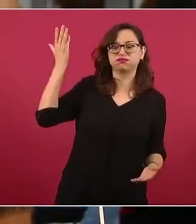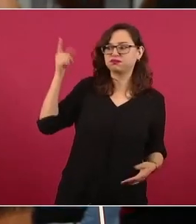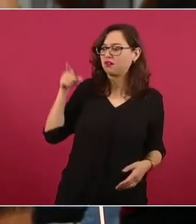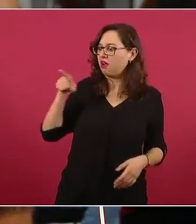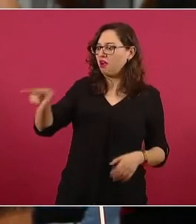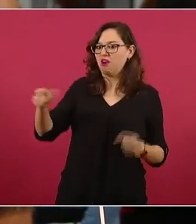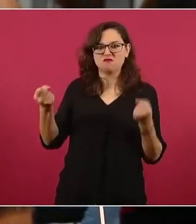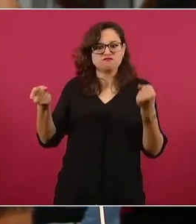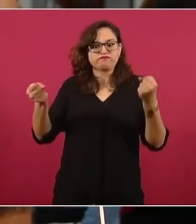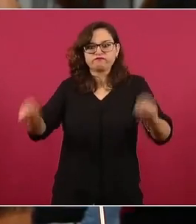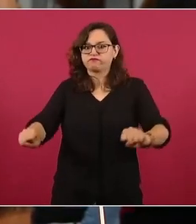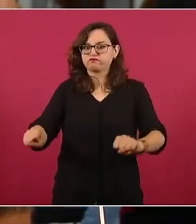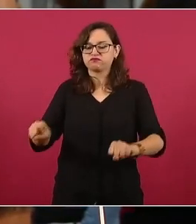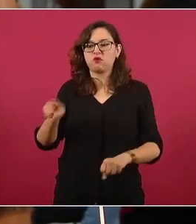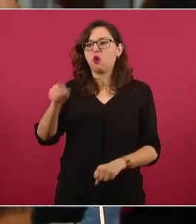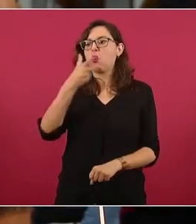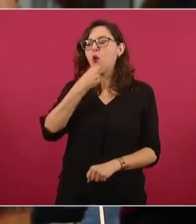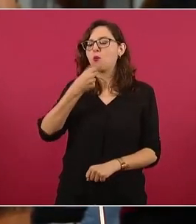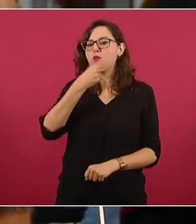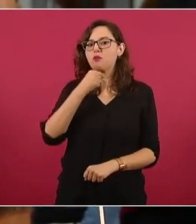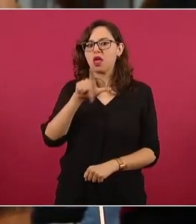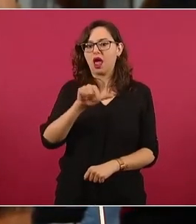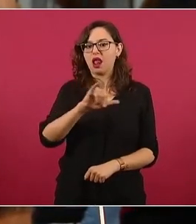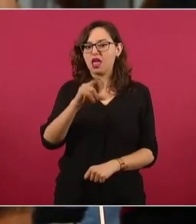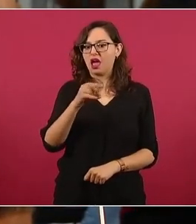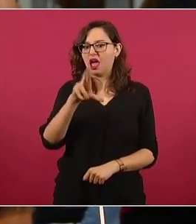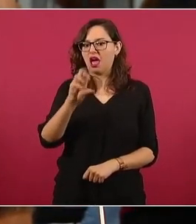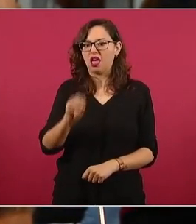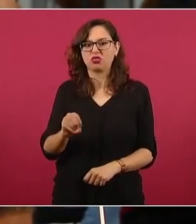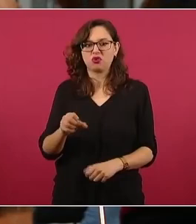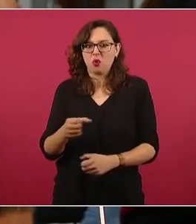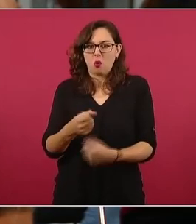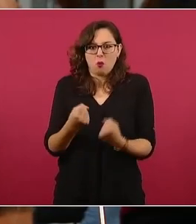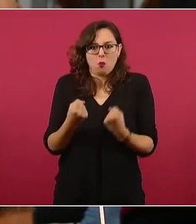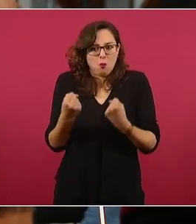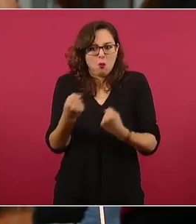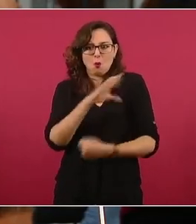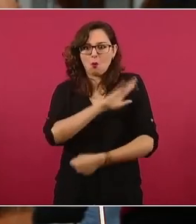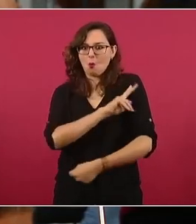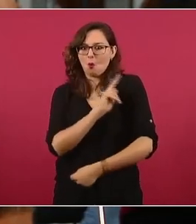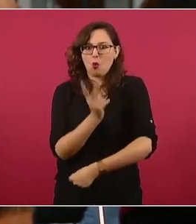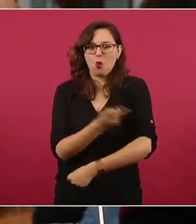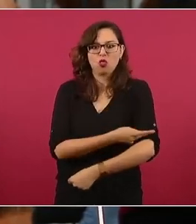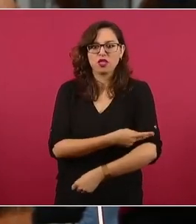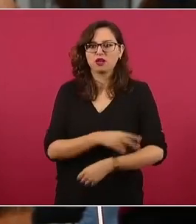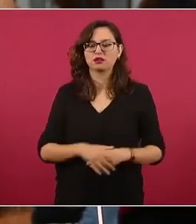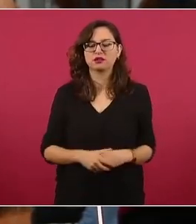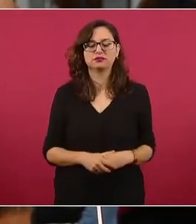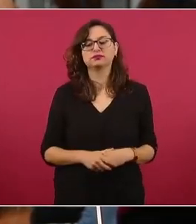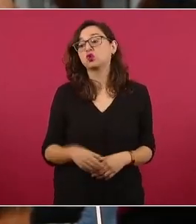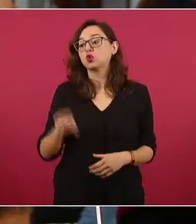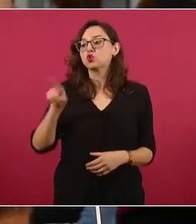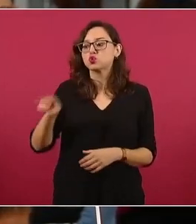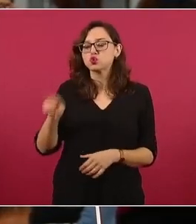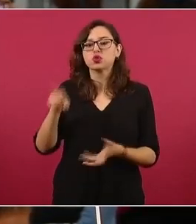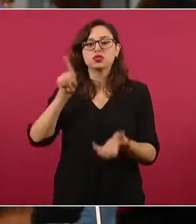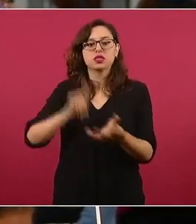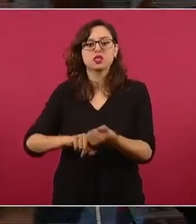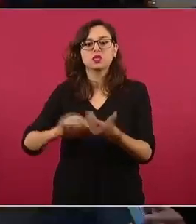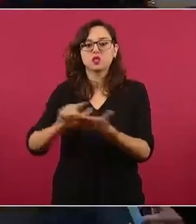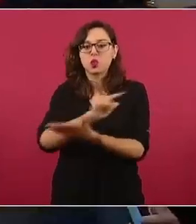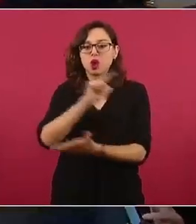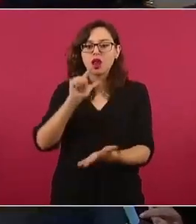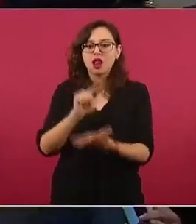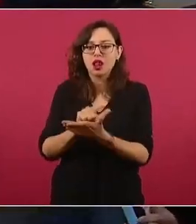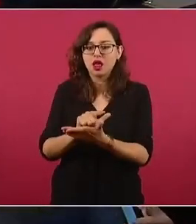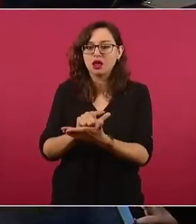el que se le ha dotado al fiscal general Alejandro Gertz. Dice que la propia ley de la Fiscalía General de la República